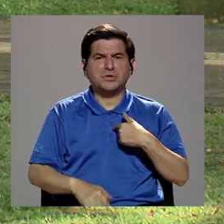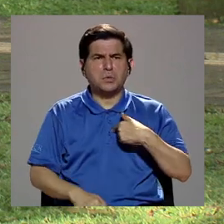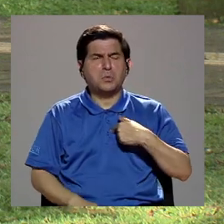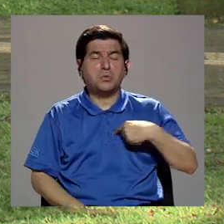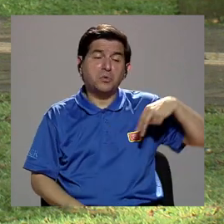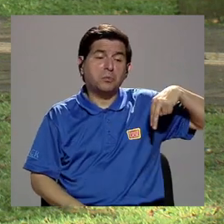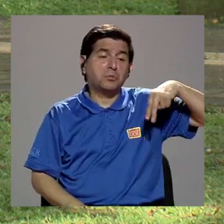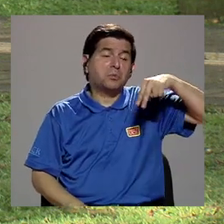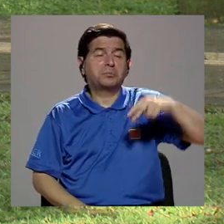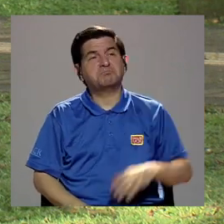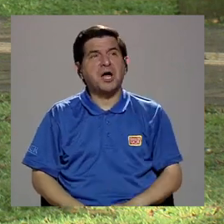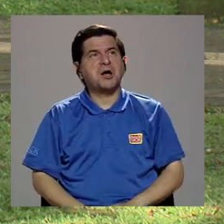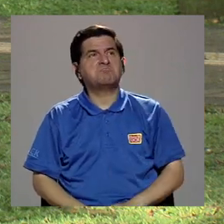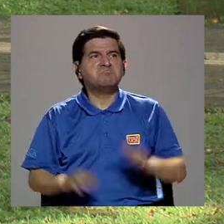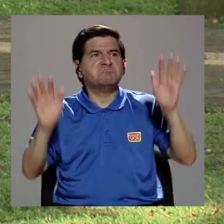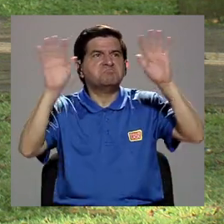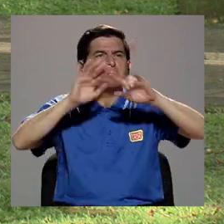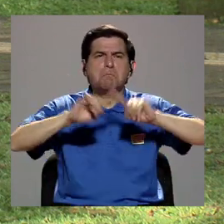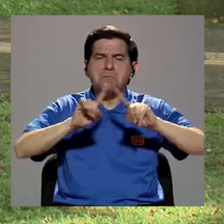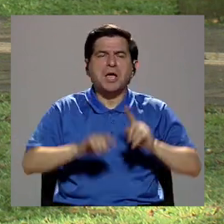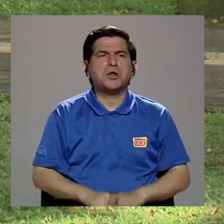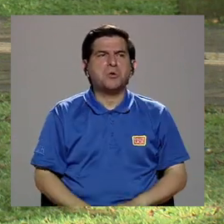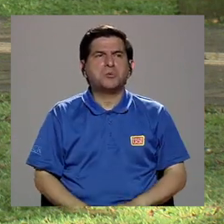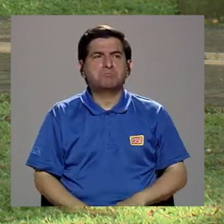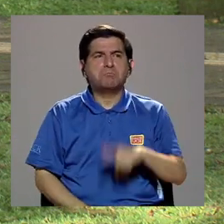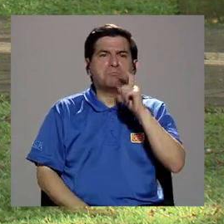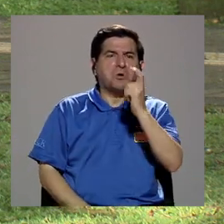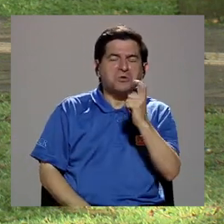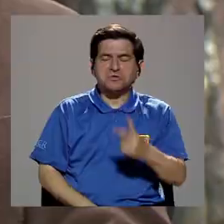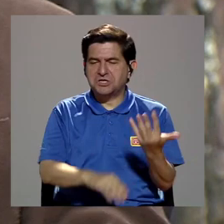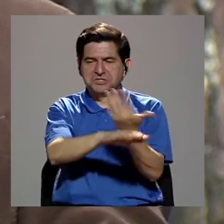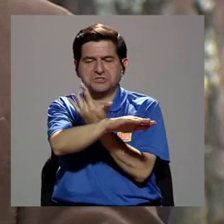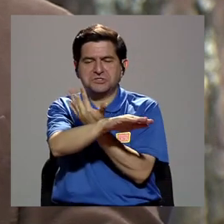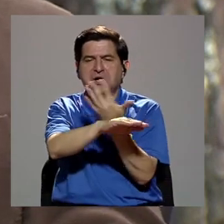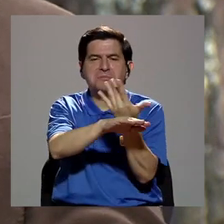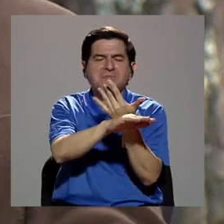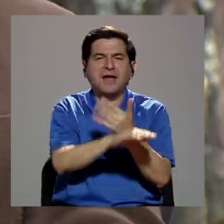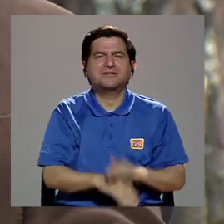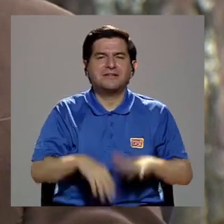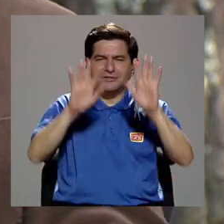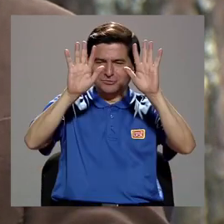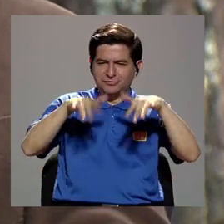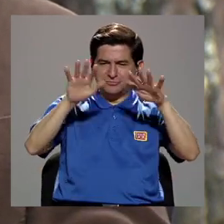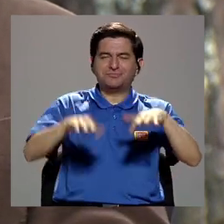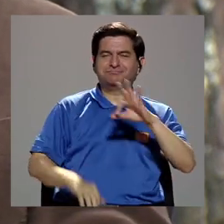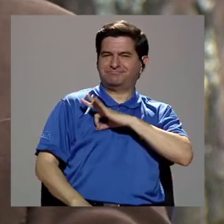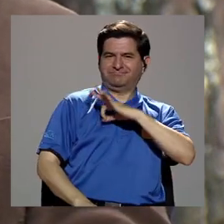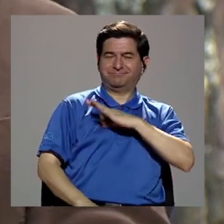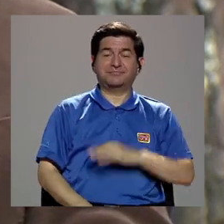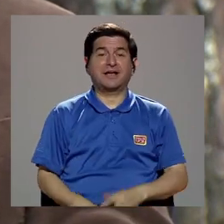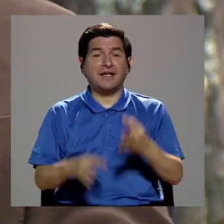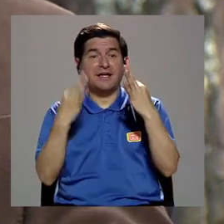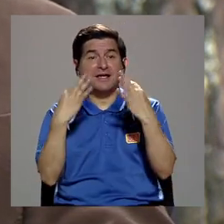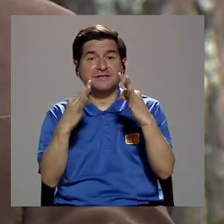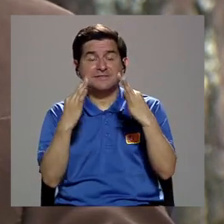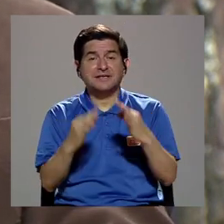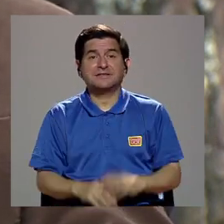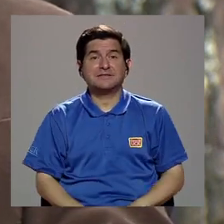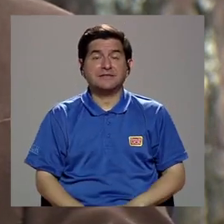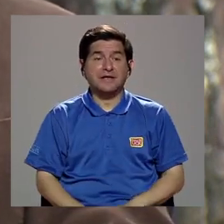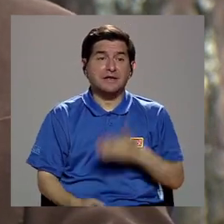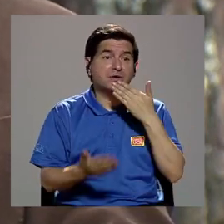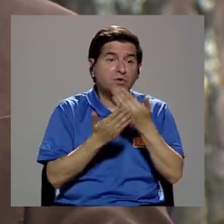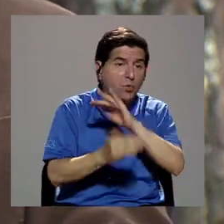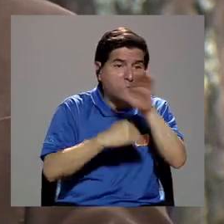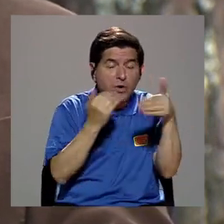cambio uno sale y dice, bueno, qué bien, el día está oscuro, pero por dicha las plantas se van a mojar. Bueno, entonces es buscar realmente el lado amable de todas